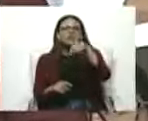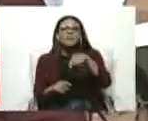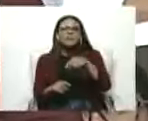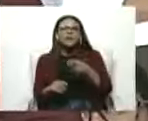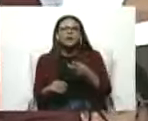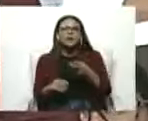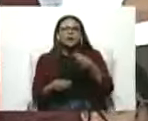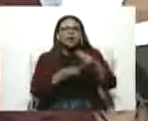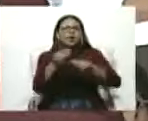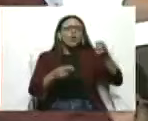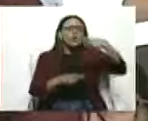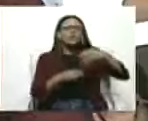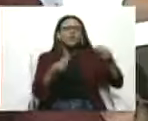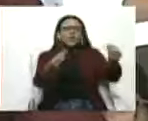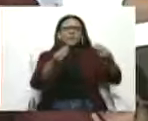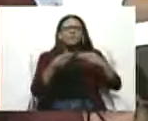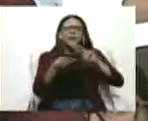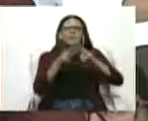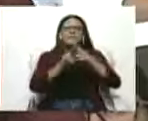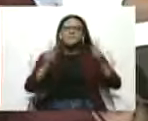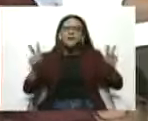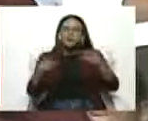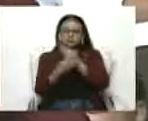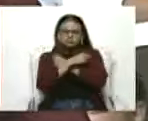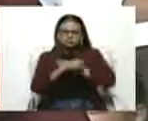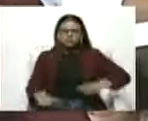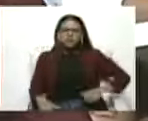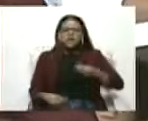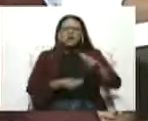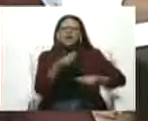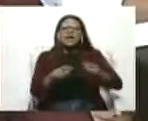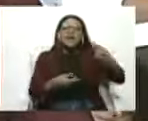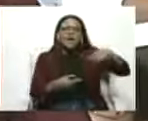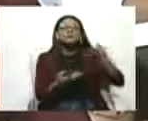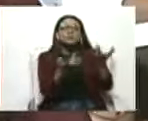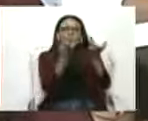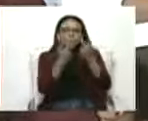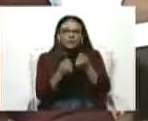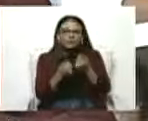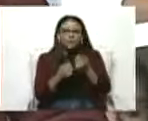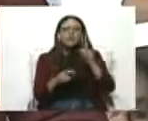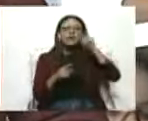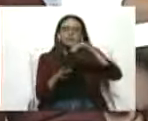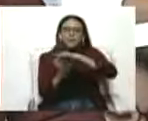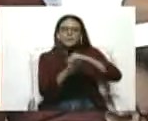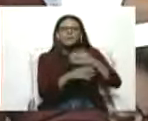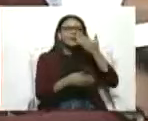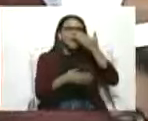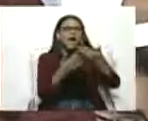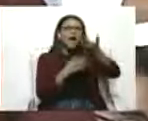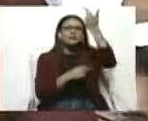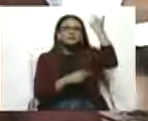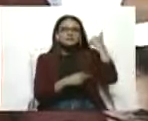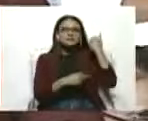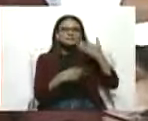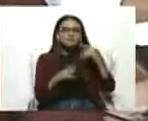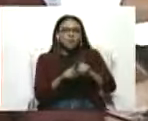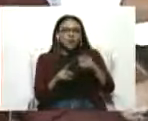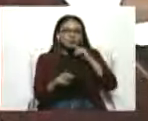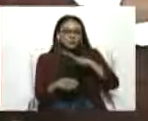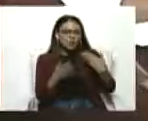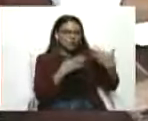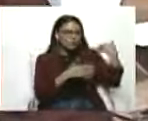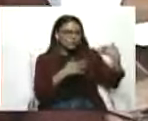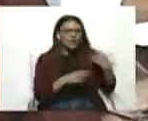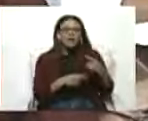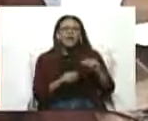adicional, me gustaría saber, hace años la militancia implementó un carnet. ¿Es posible que en estos 44 días